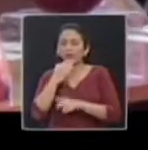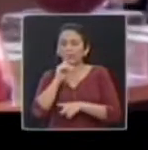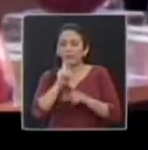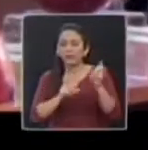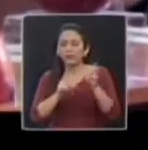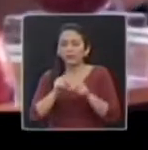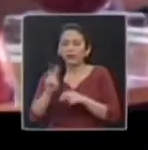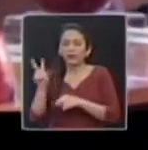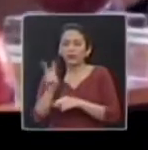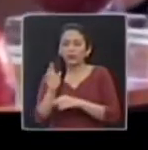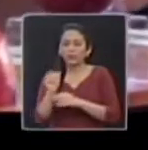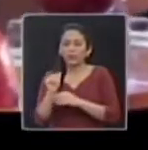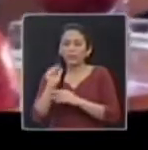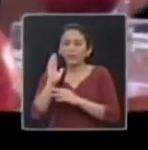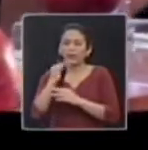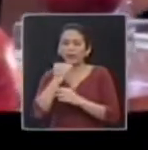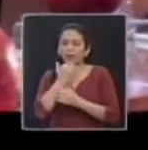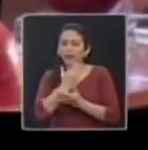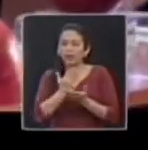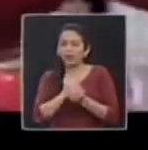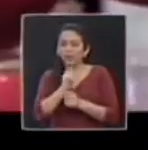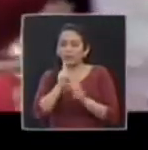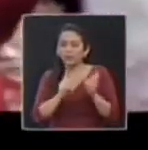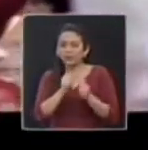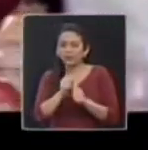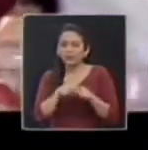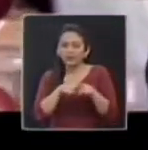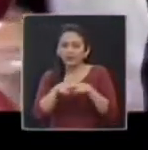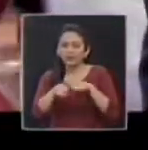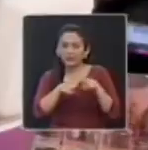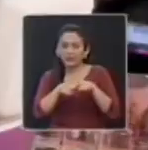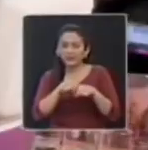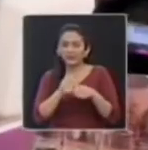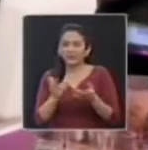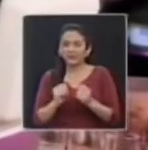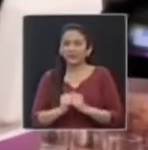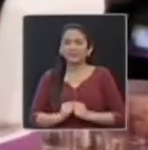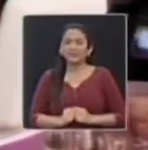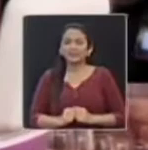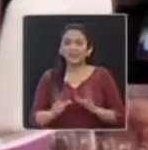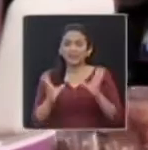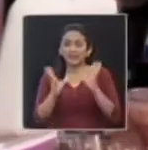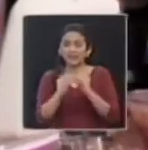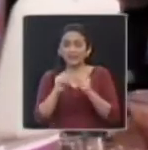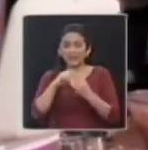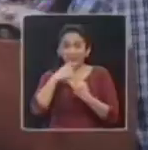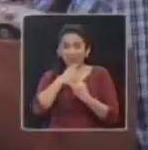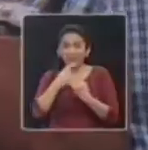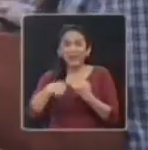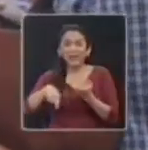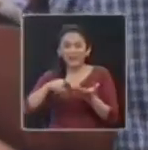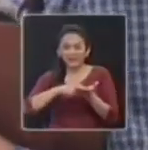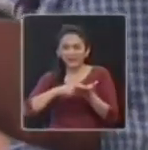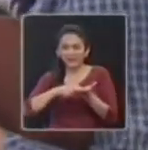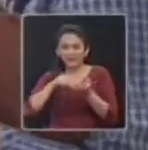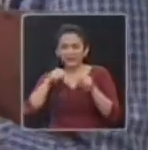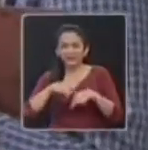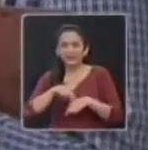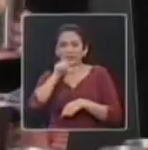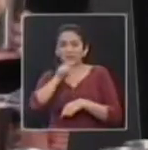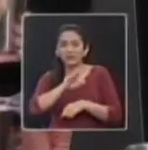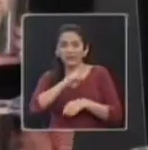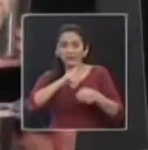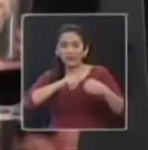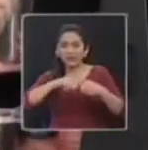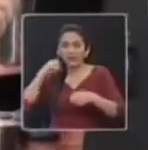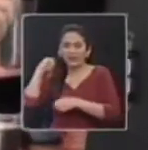del país. El encuentro se desarrolló en el marco de la Cumbre Mundial del Banano. El quiteño Diego Mejía fue el ganador y representará a